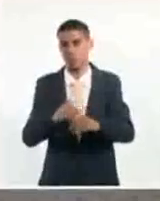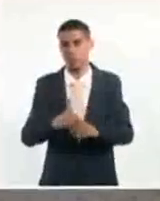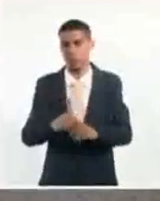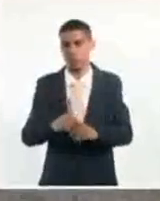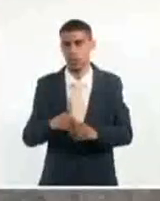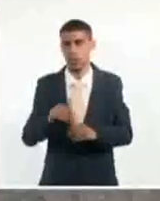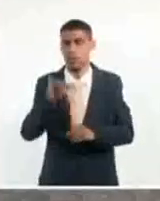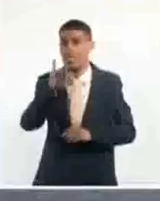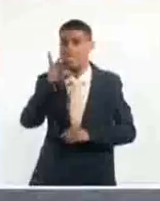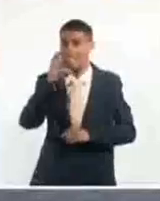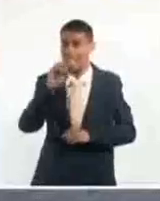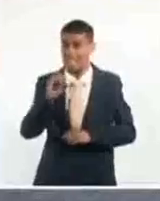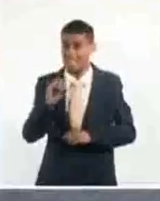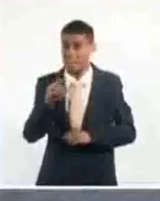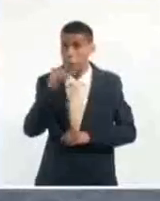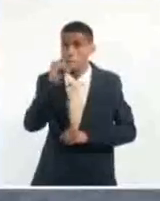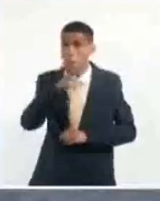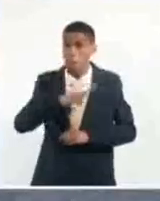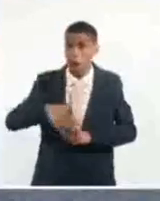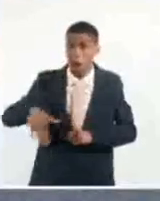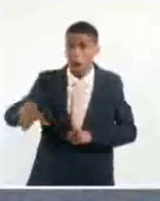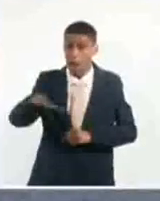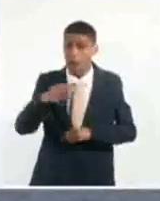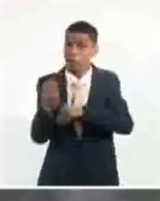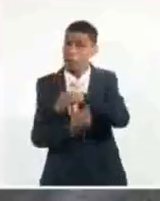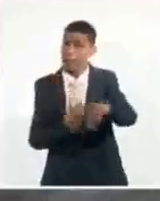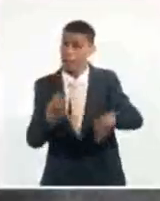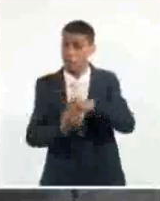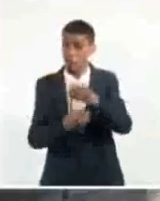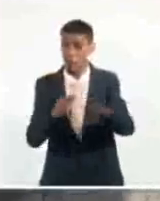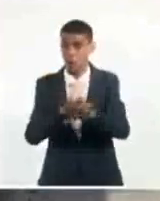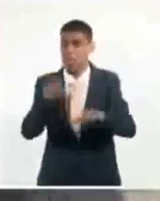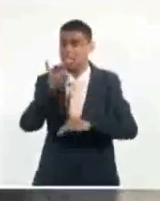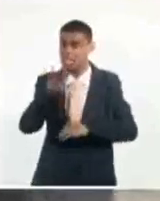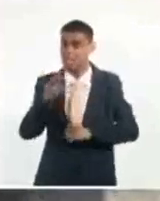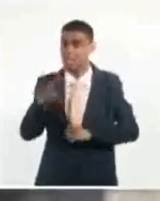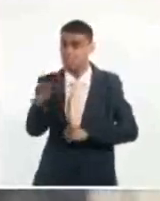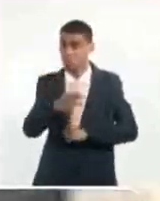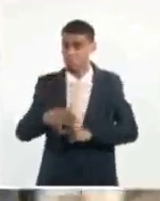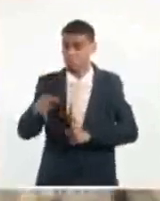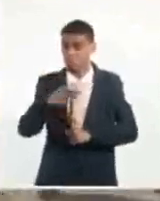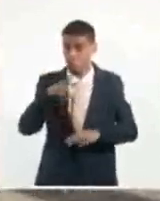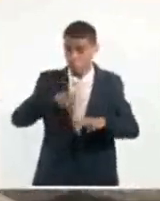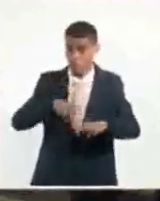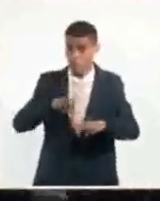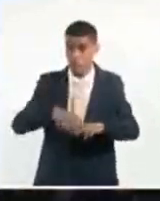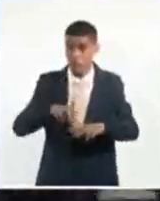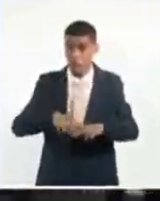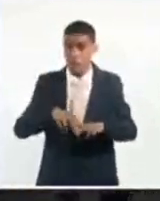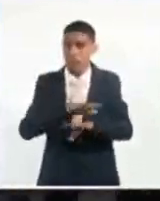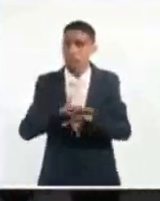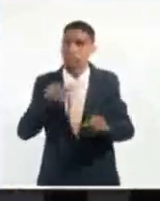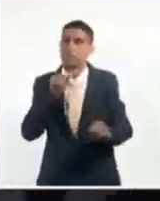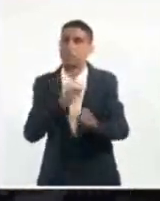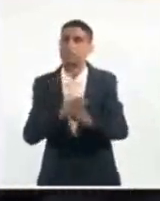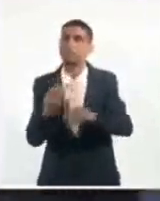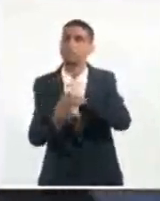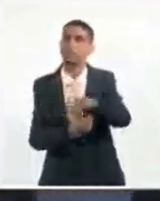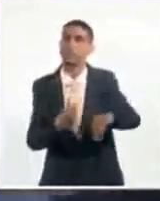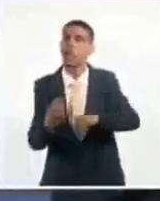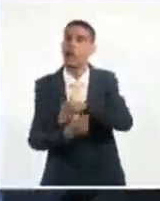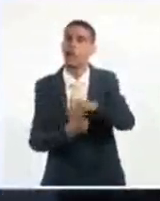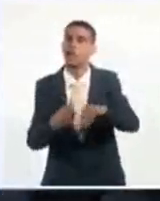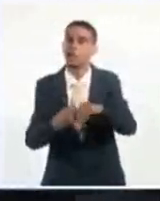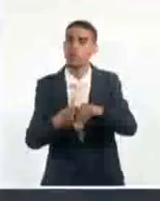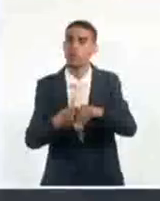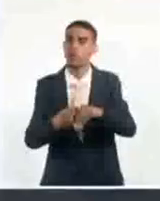de más de 60 barrios con una compleja situación social en los 15 municipios de La Habana marcó el despegue de una experiencia que se ha extendido a